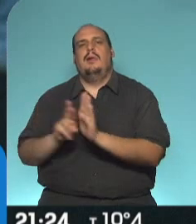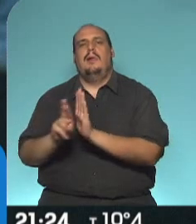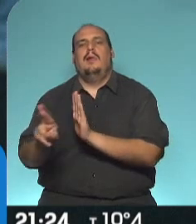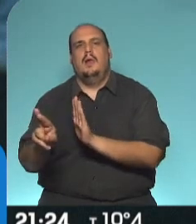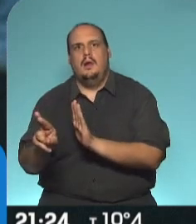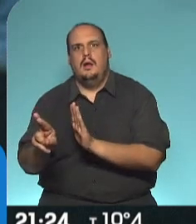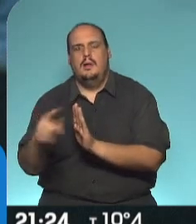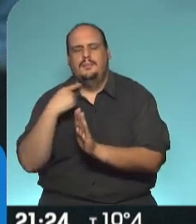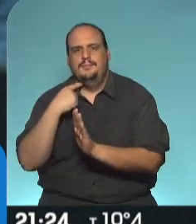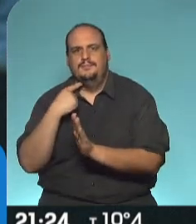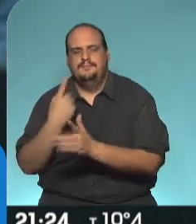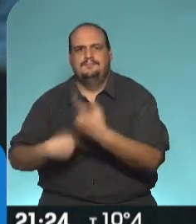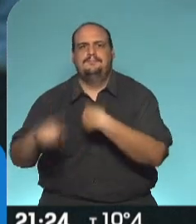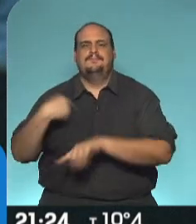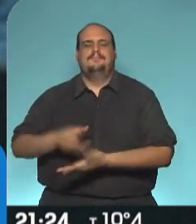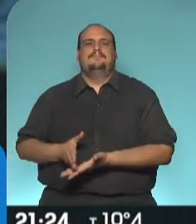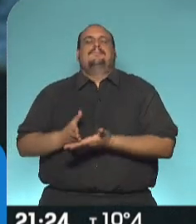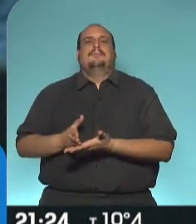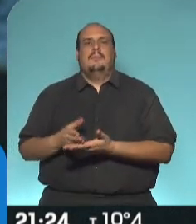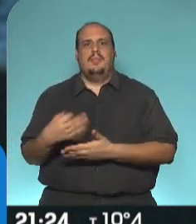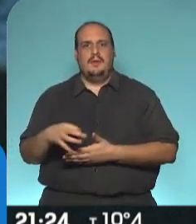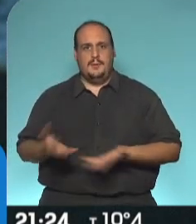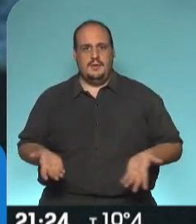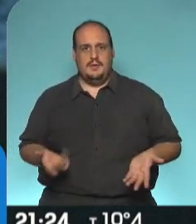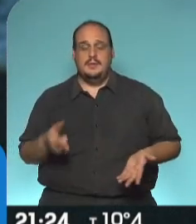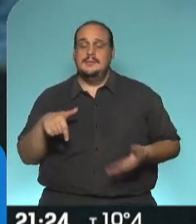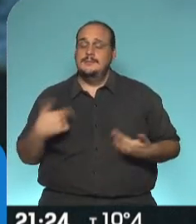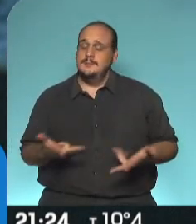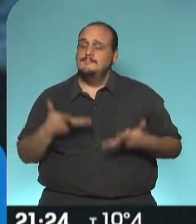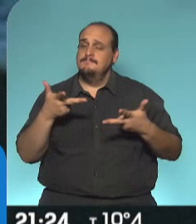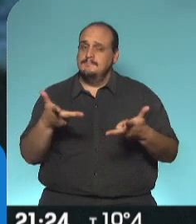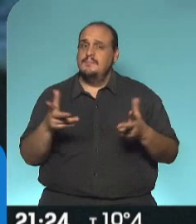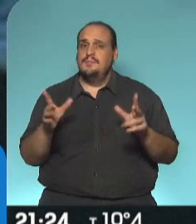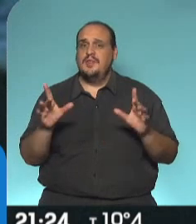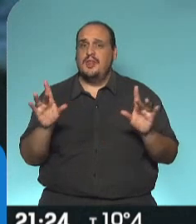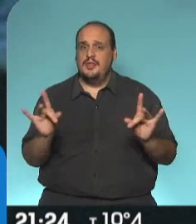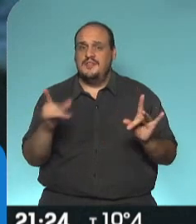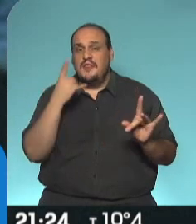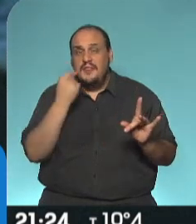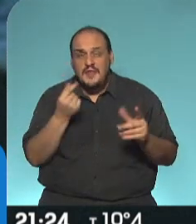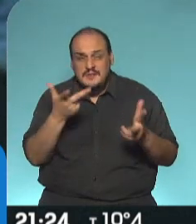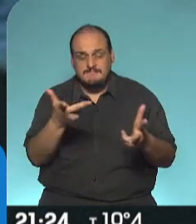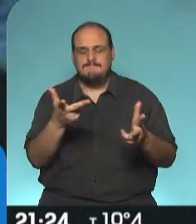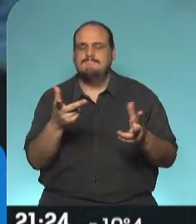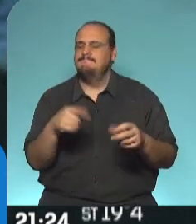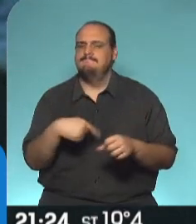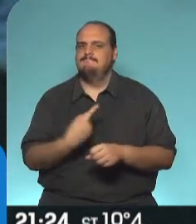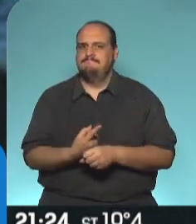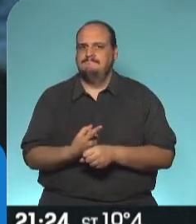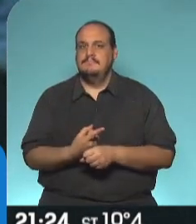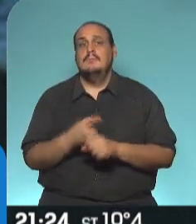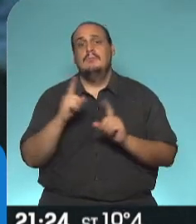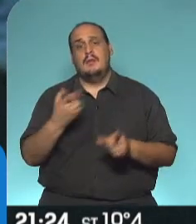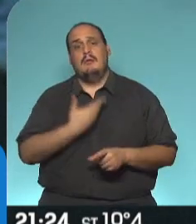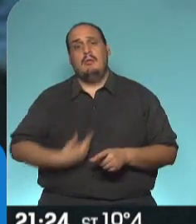han tenido que volver para atrás entonces la verdad que es muy difícil es muy difícil hoy pensar en fechas pero sí es cierto que mientras tanto el estado